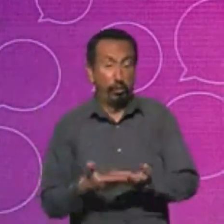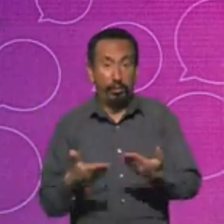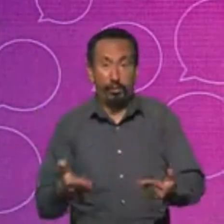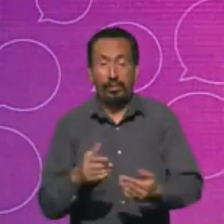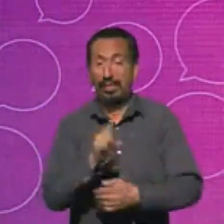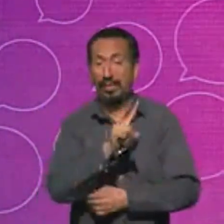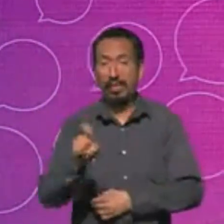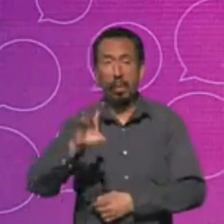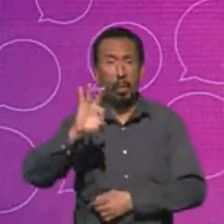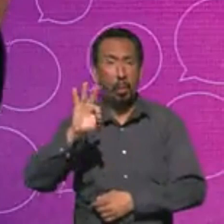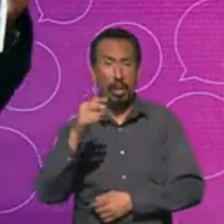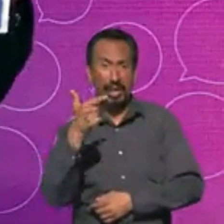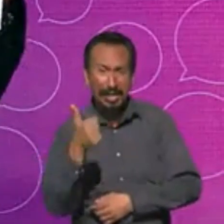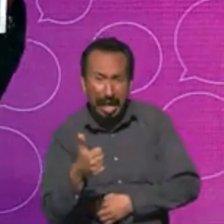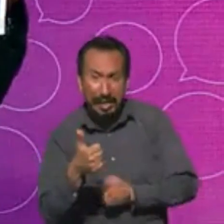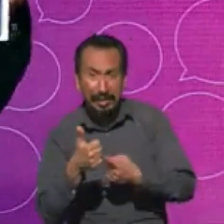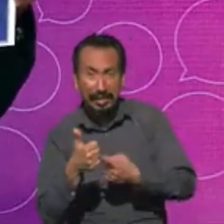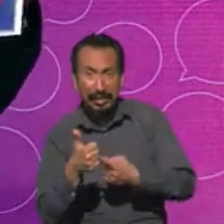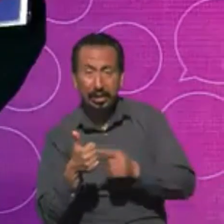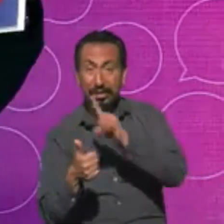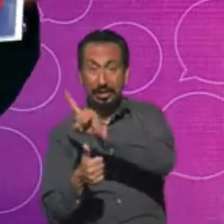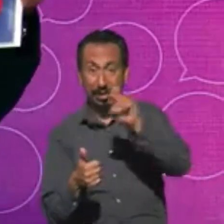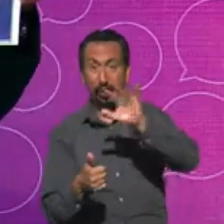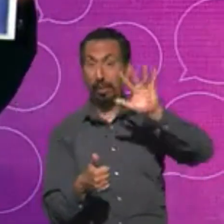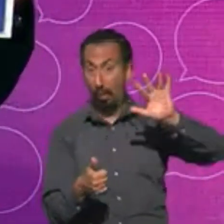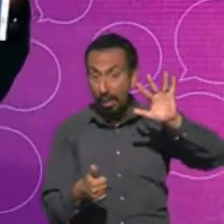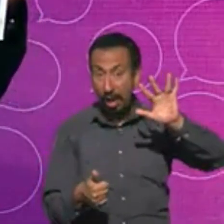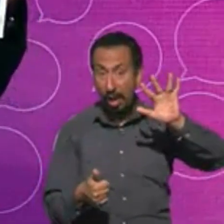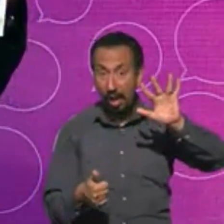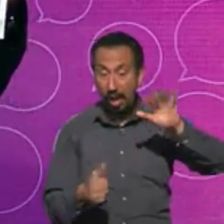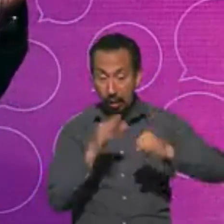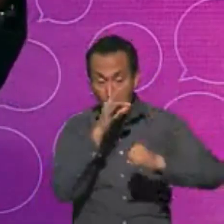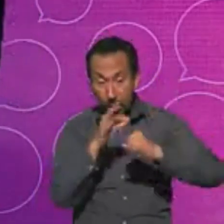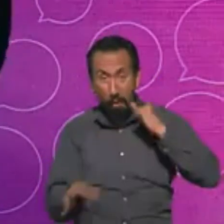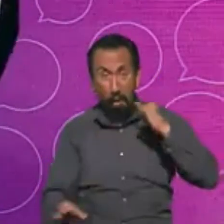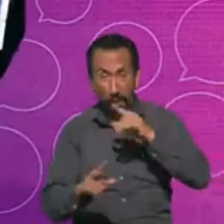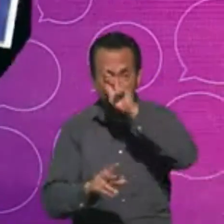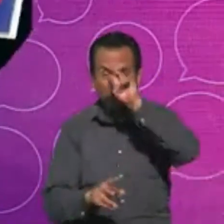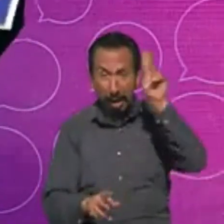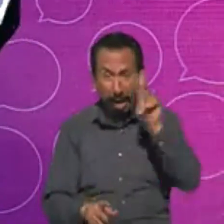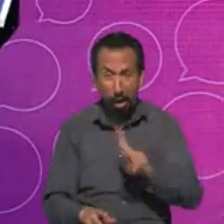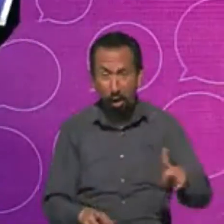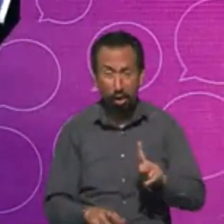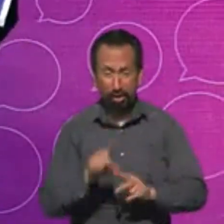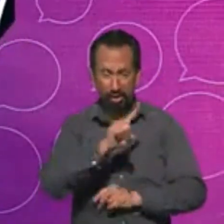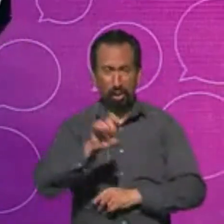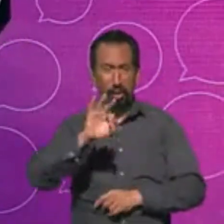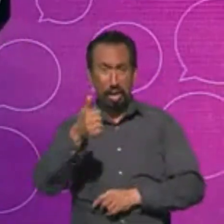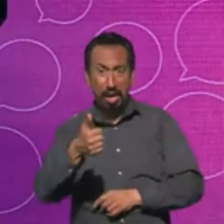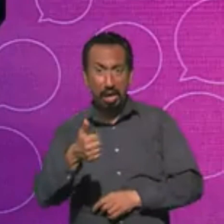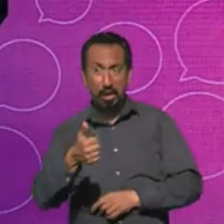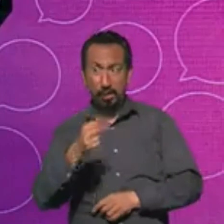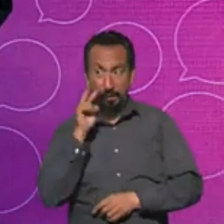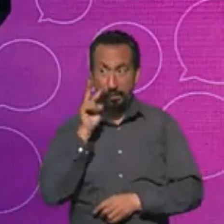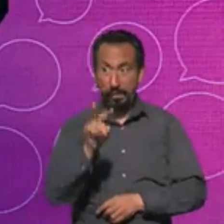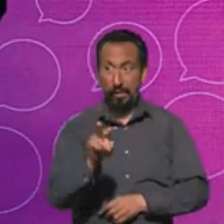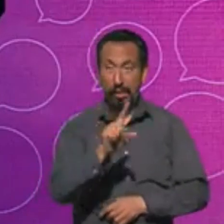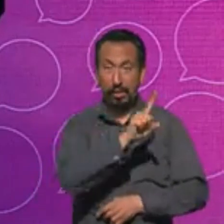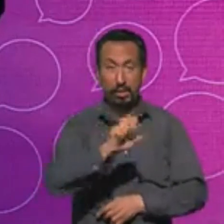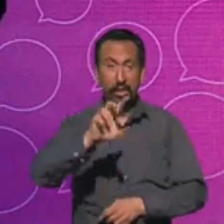el 146 de 150 en las últimas tres de hecho fue peor de